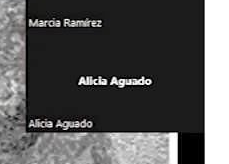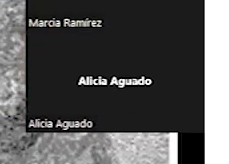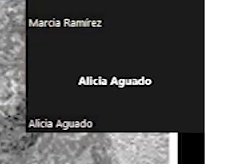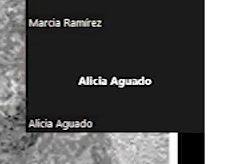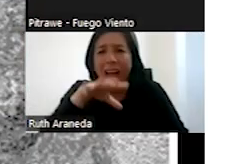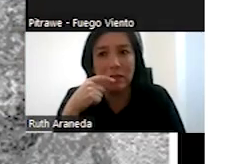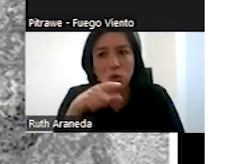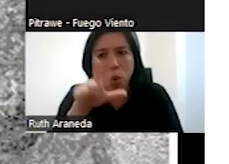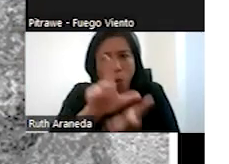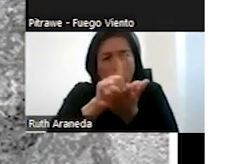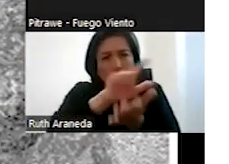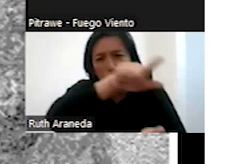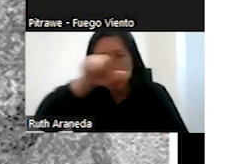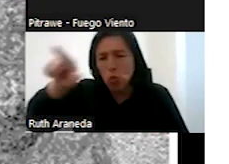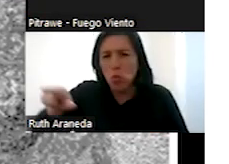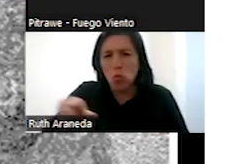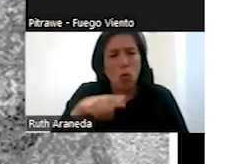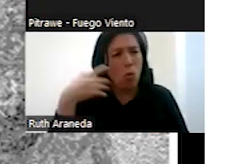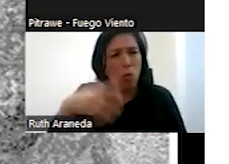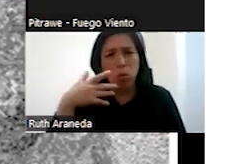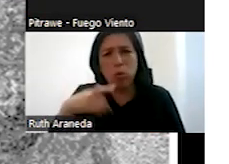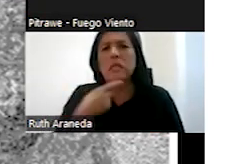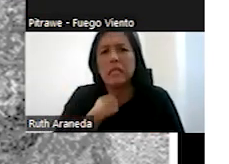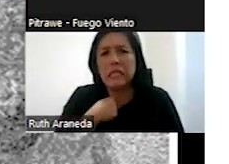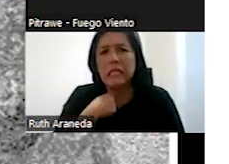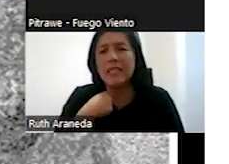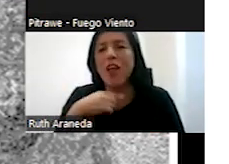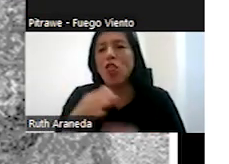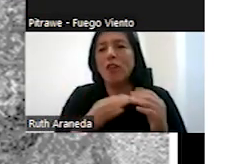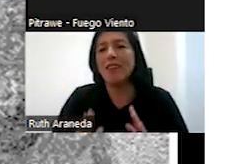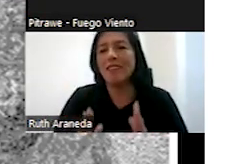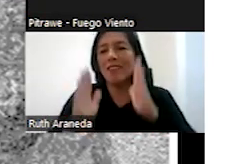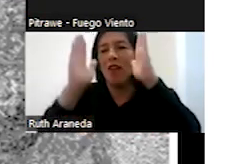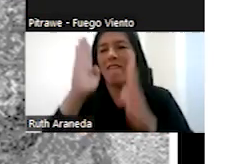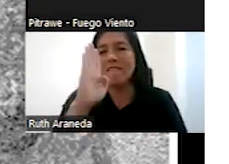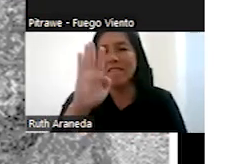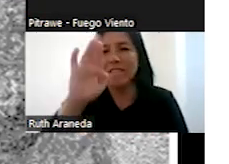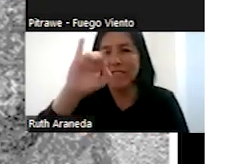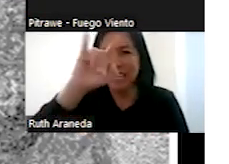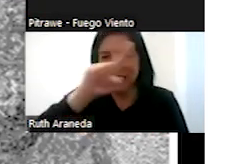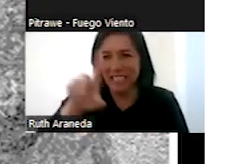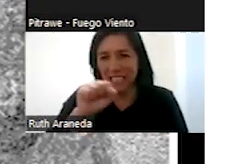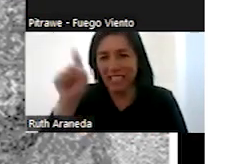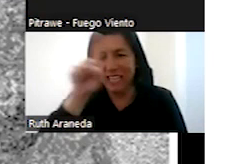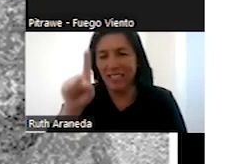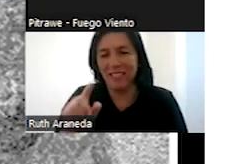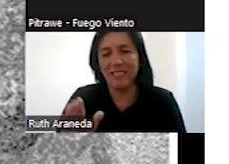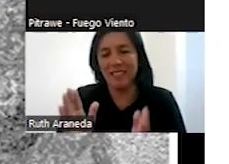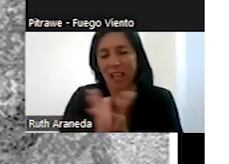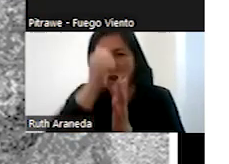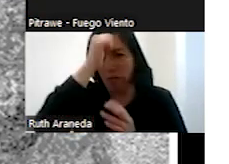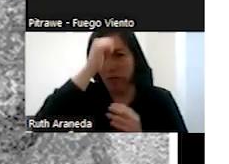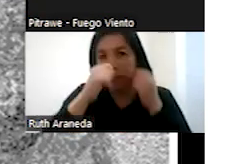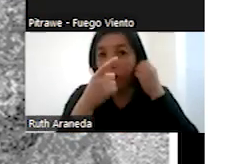Un sitio increíble, se llama De las Brisas, varios sitios en Condominio de las Brisas, al interior de Santo Domingo. Y este es un caso extraordinario del periodo Bato, porque